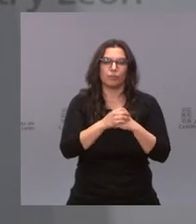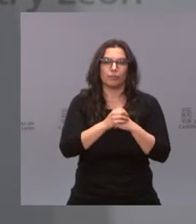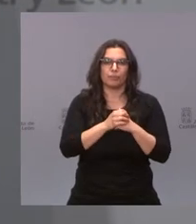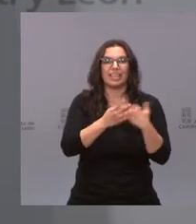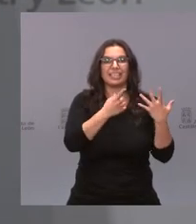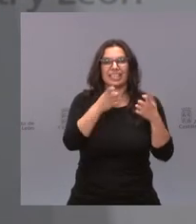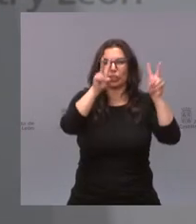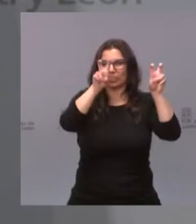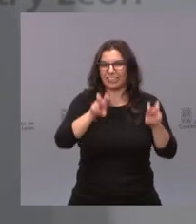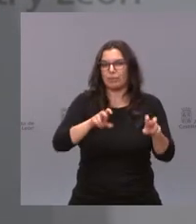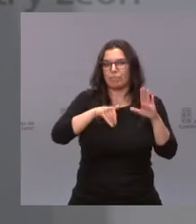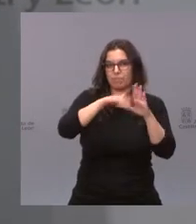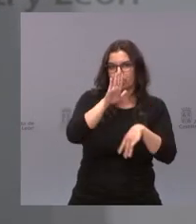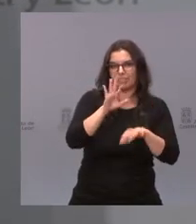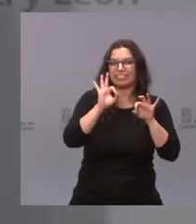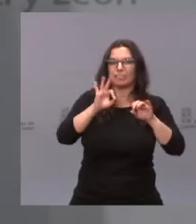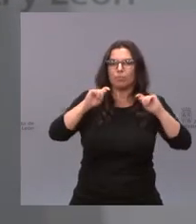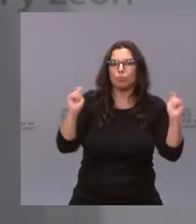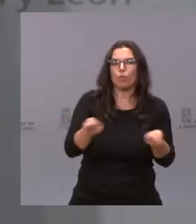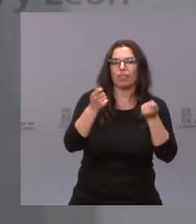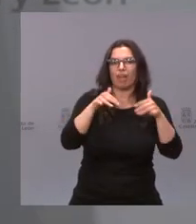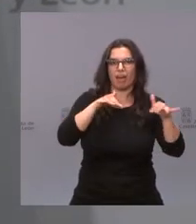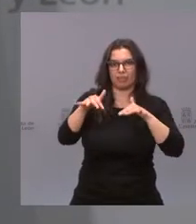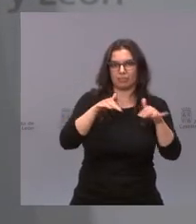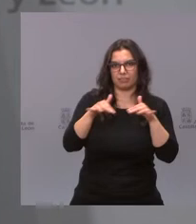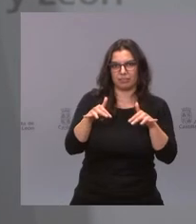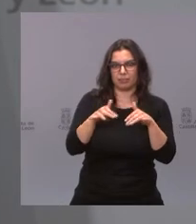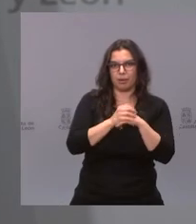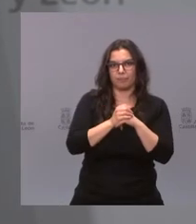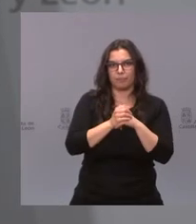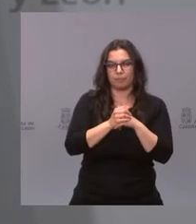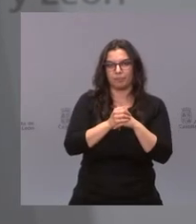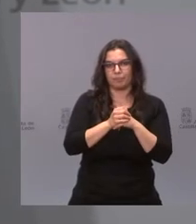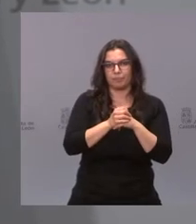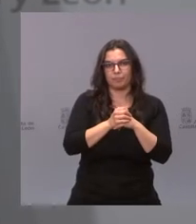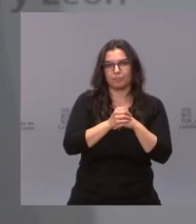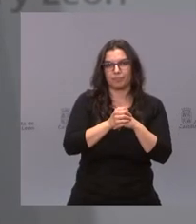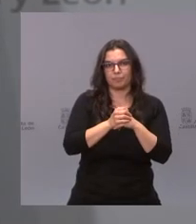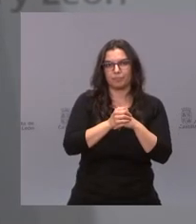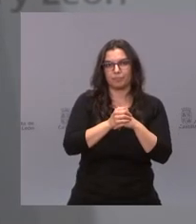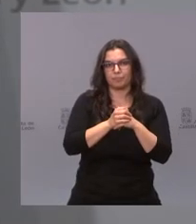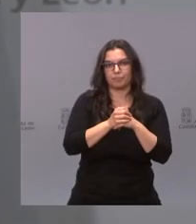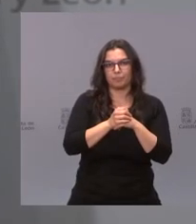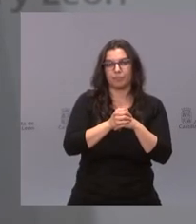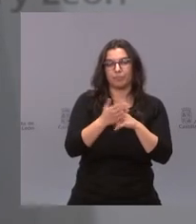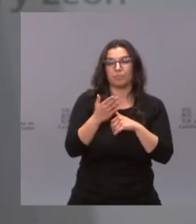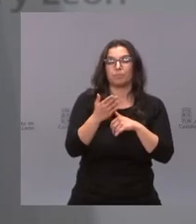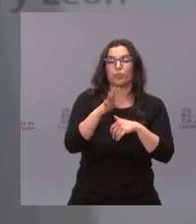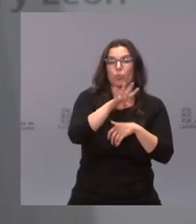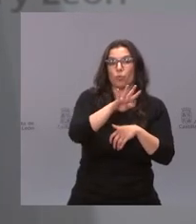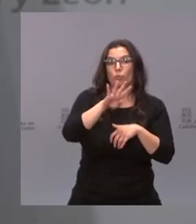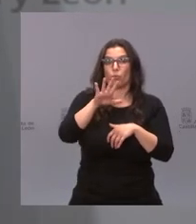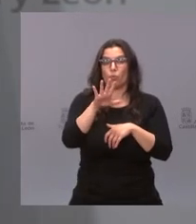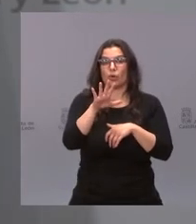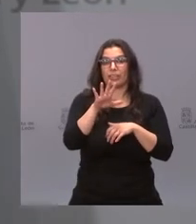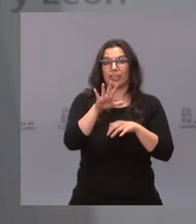temas, materias de publicidad activa, muy por encima de los 45 que